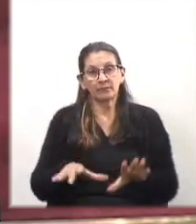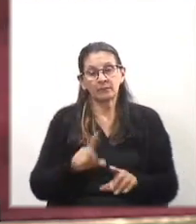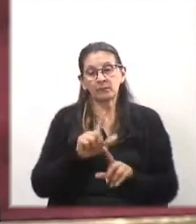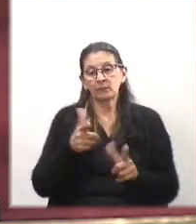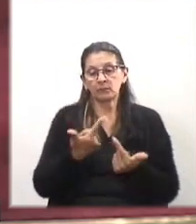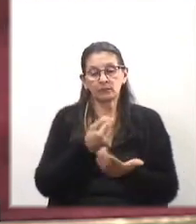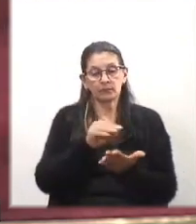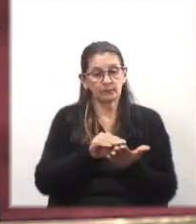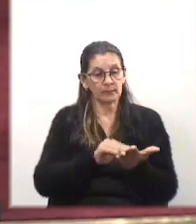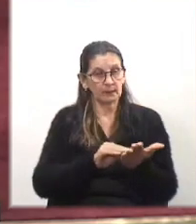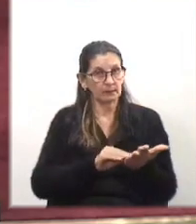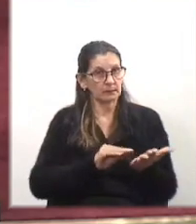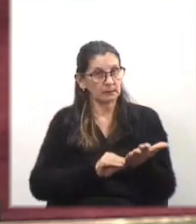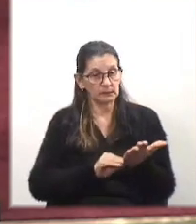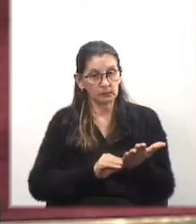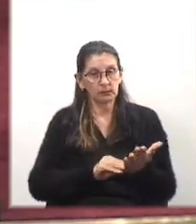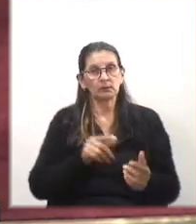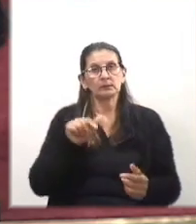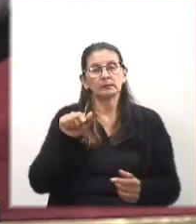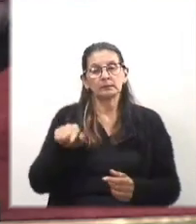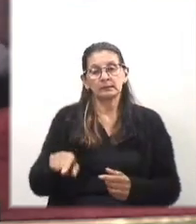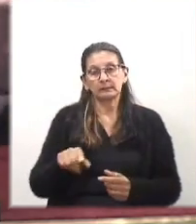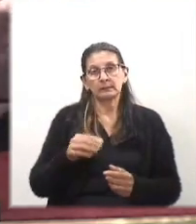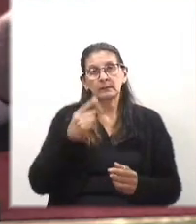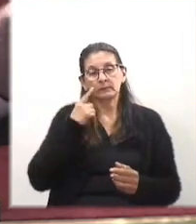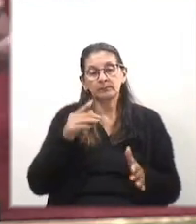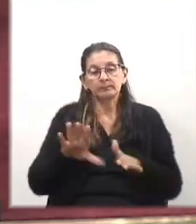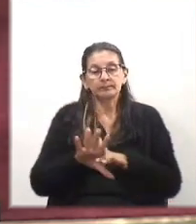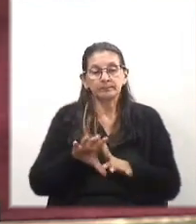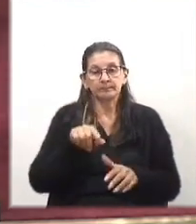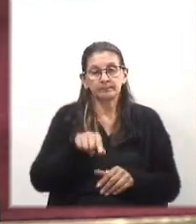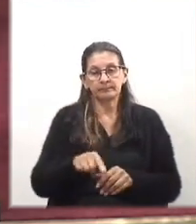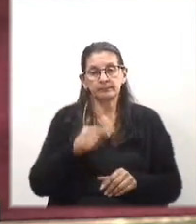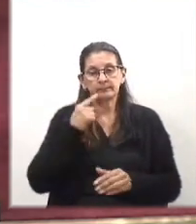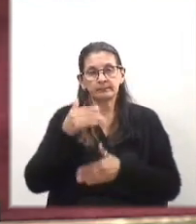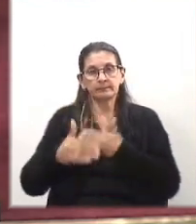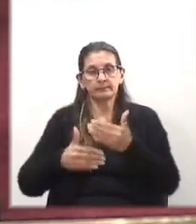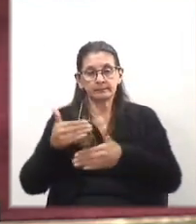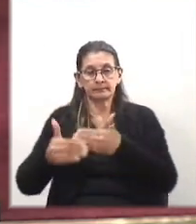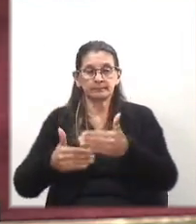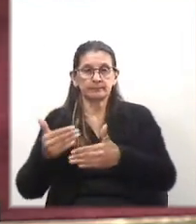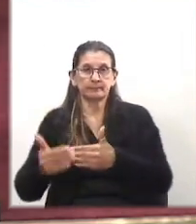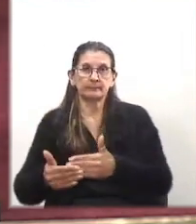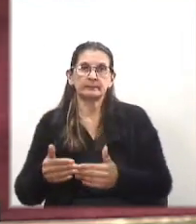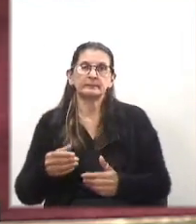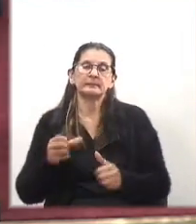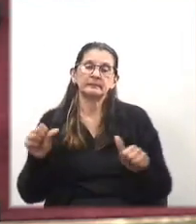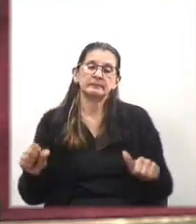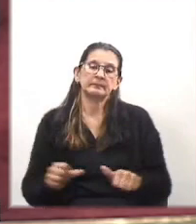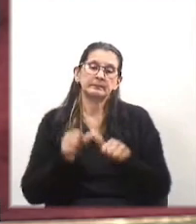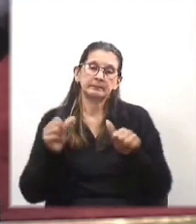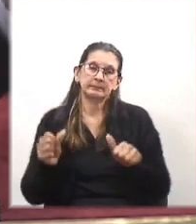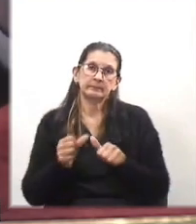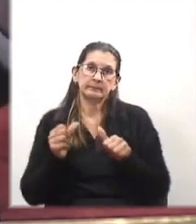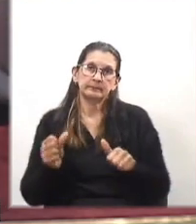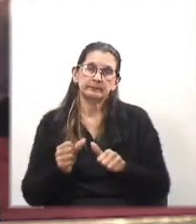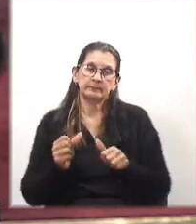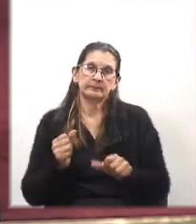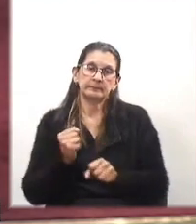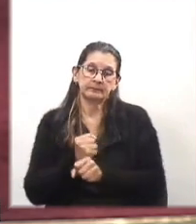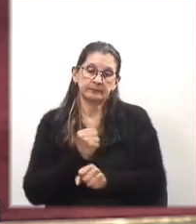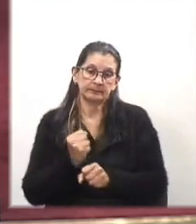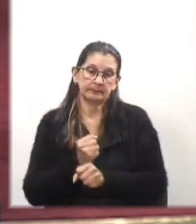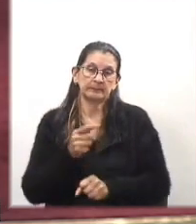no registren actividad independiente, la referida incompatibilidad se produce en el caso que la actividad que